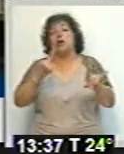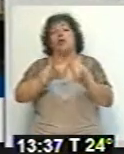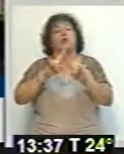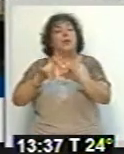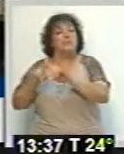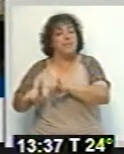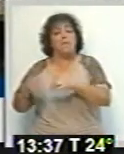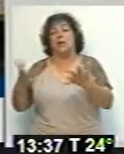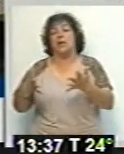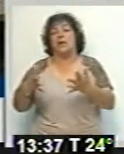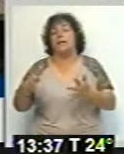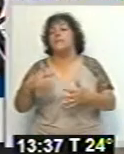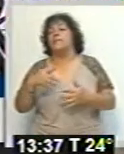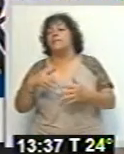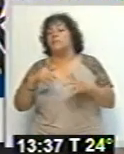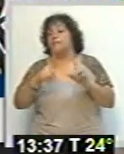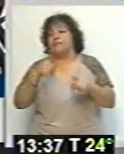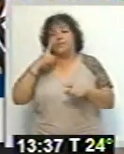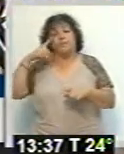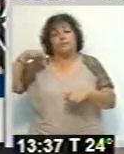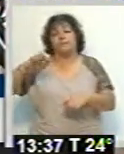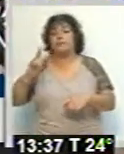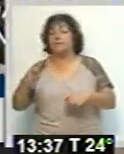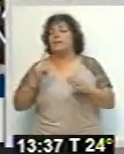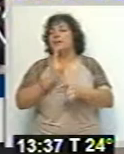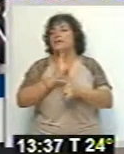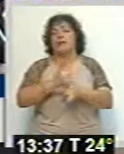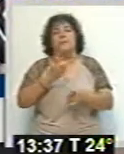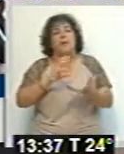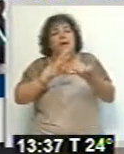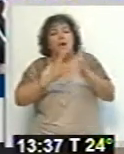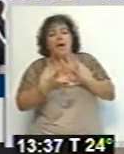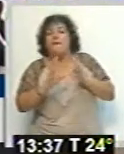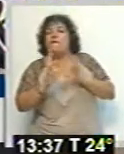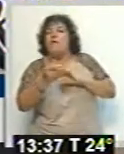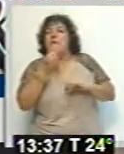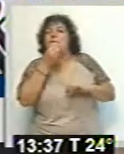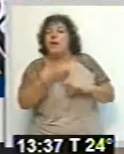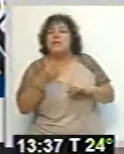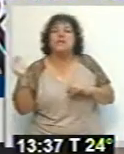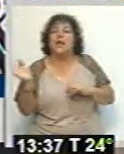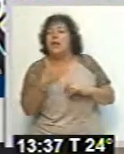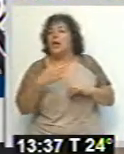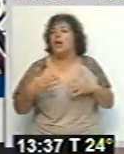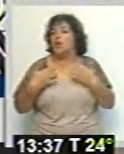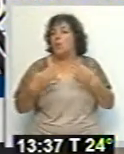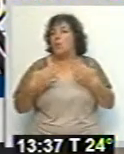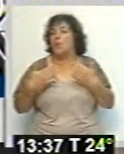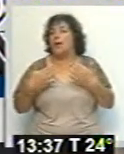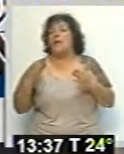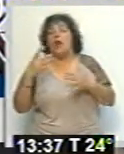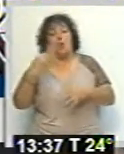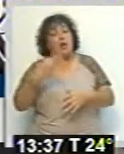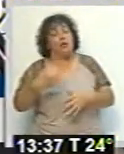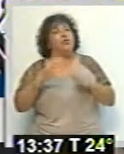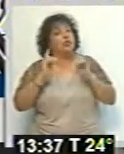de la boleta del IPB, buscando, bueno, siempre facilitar y permitiendo que todos tengan no solamente la obligación, sino que